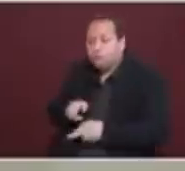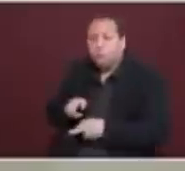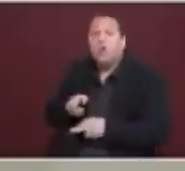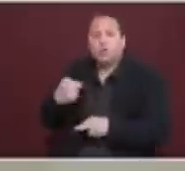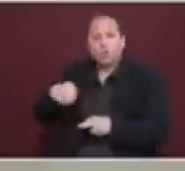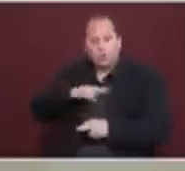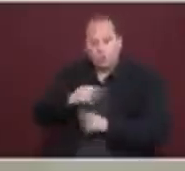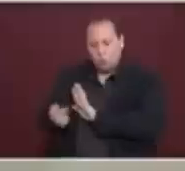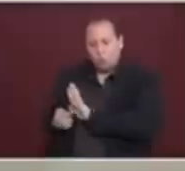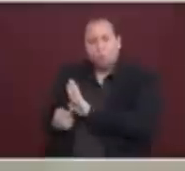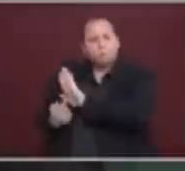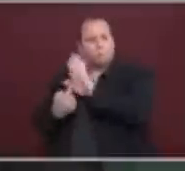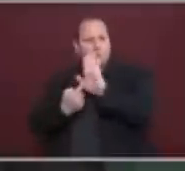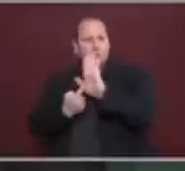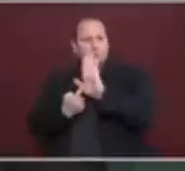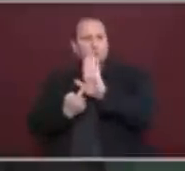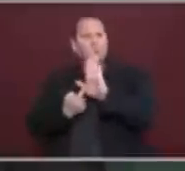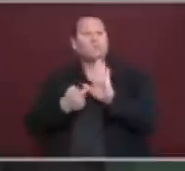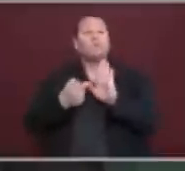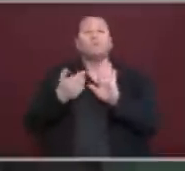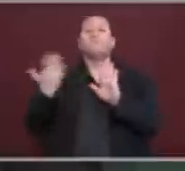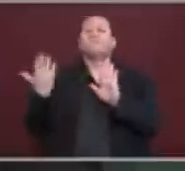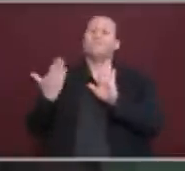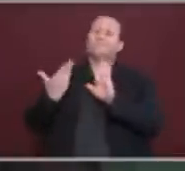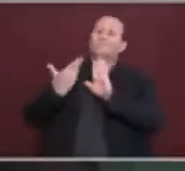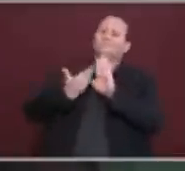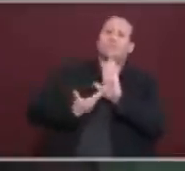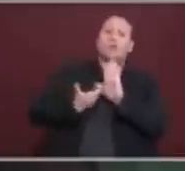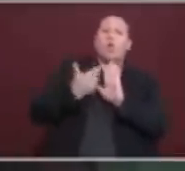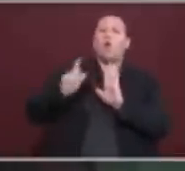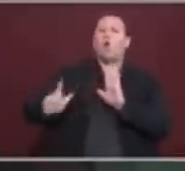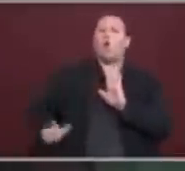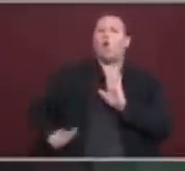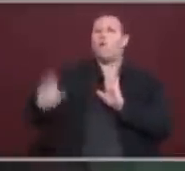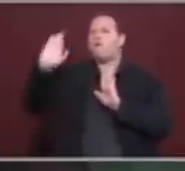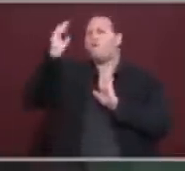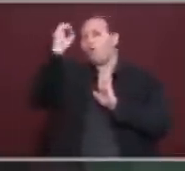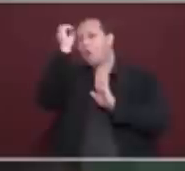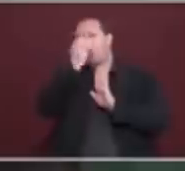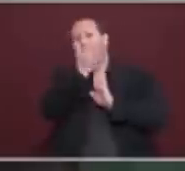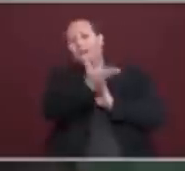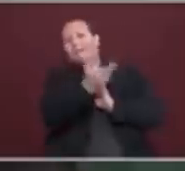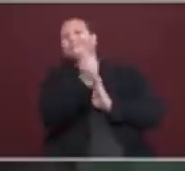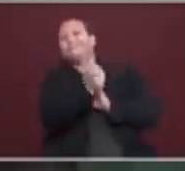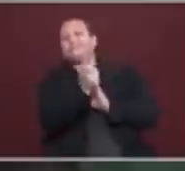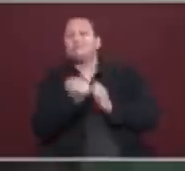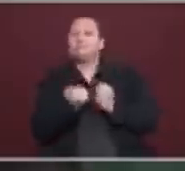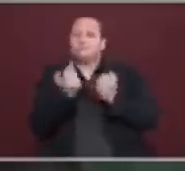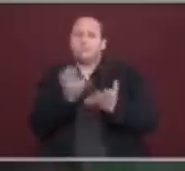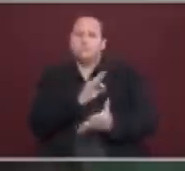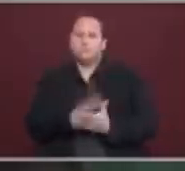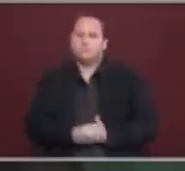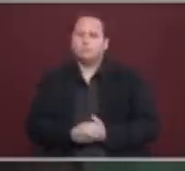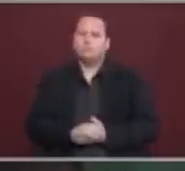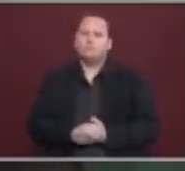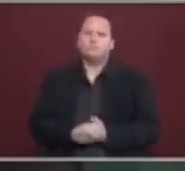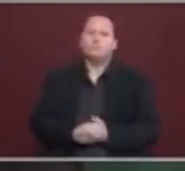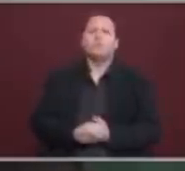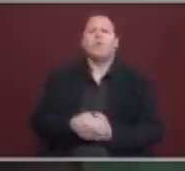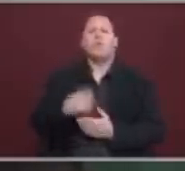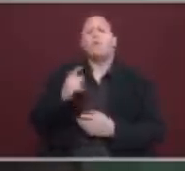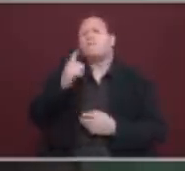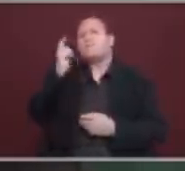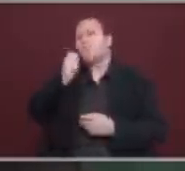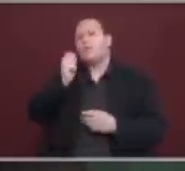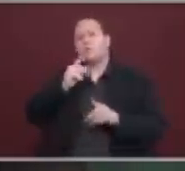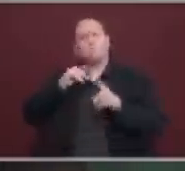este cuál es la postura del gobierno federal sobre este asunto ya tomando en